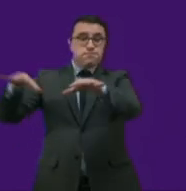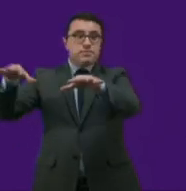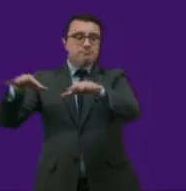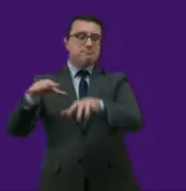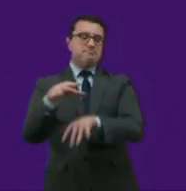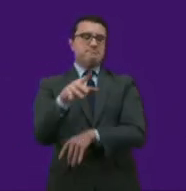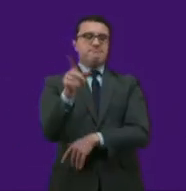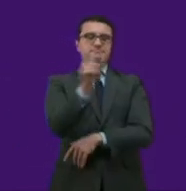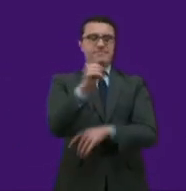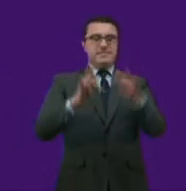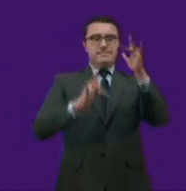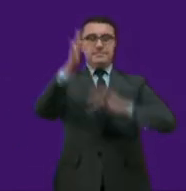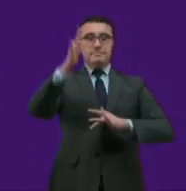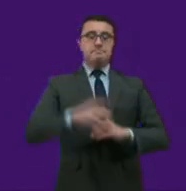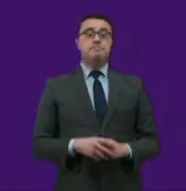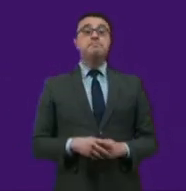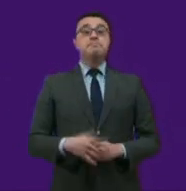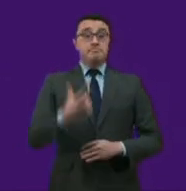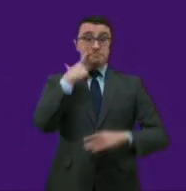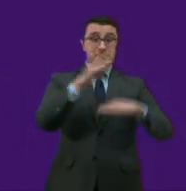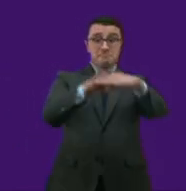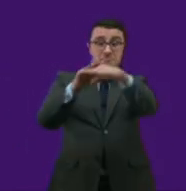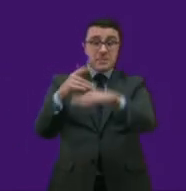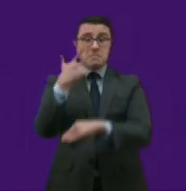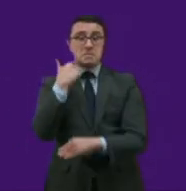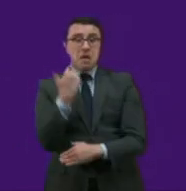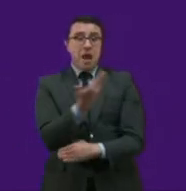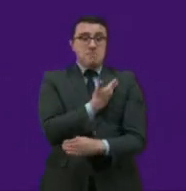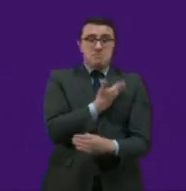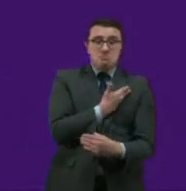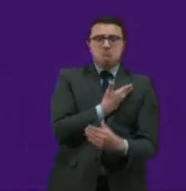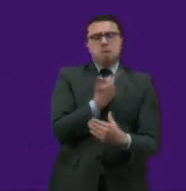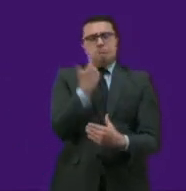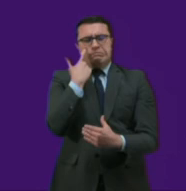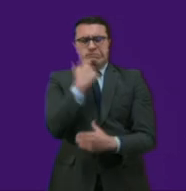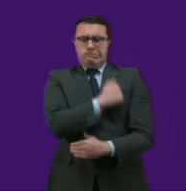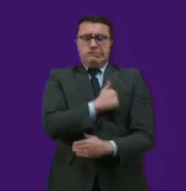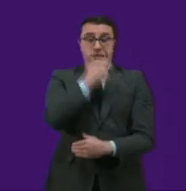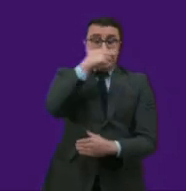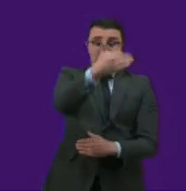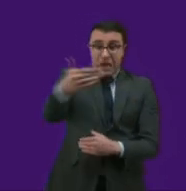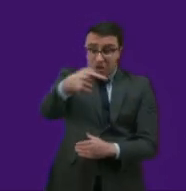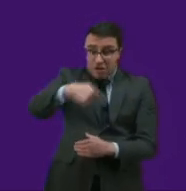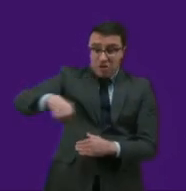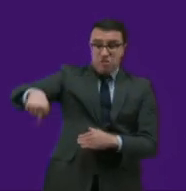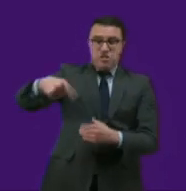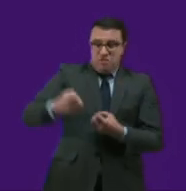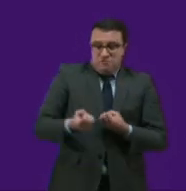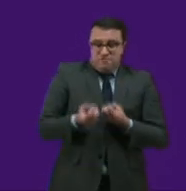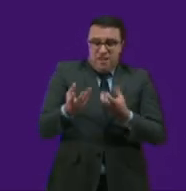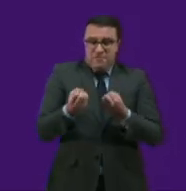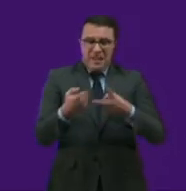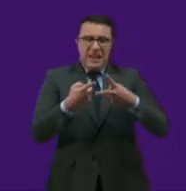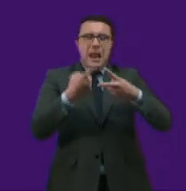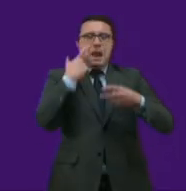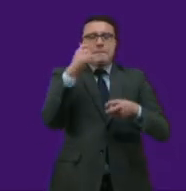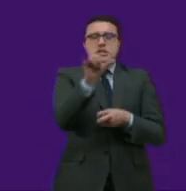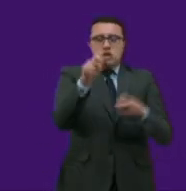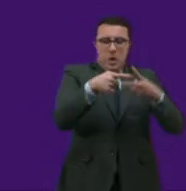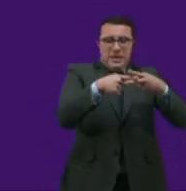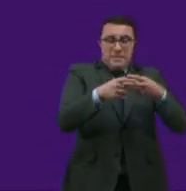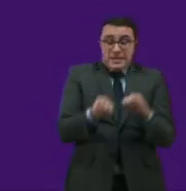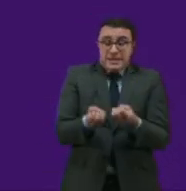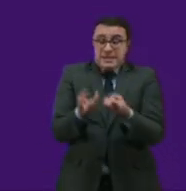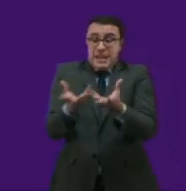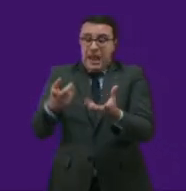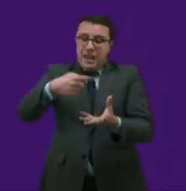mensaje para los papás es, por favor, denles a sus hijos las herramientas para ser exitosos en este nuevo mundo, y es aprender este